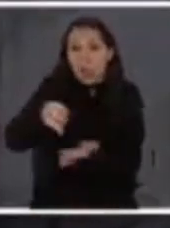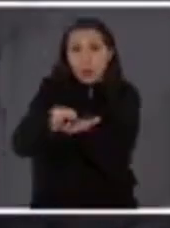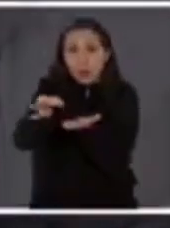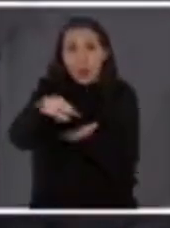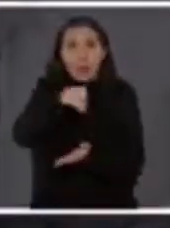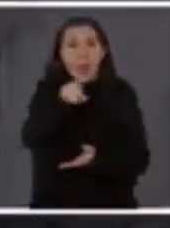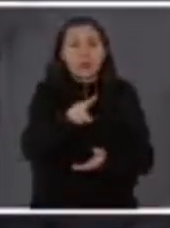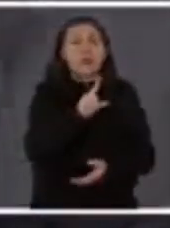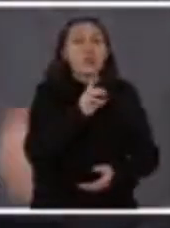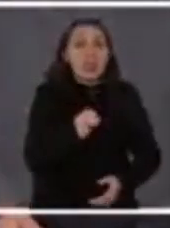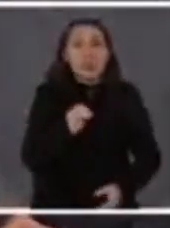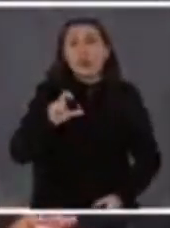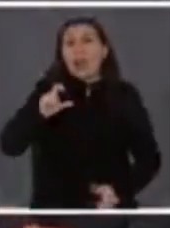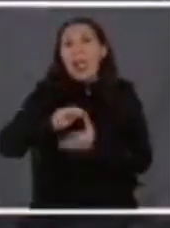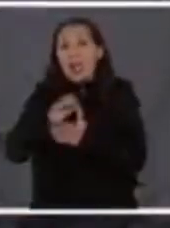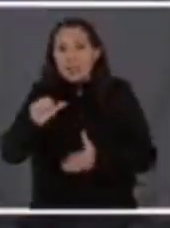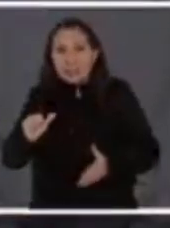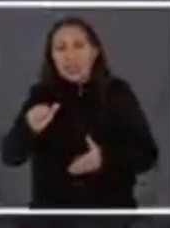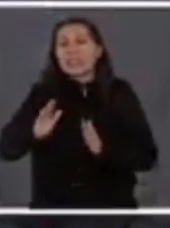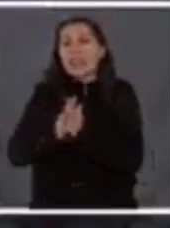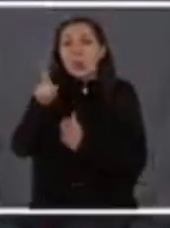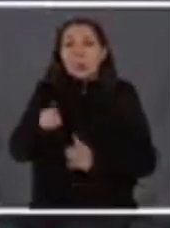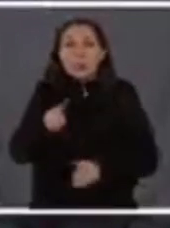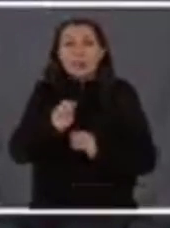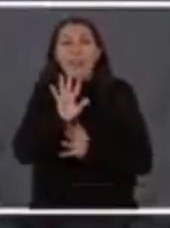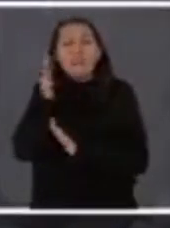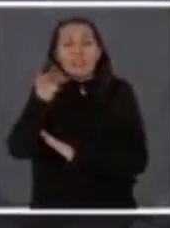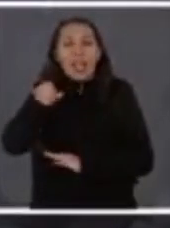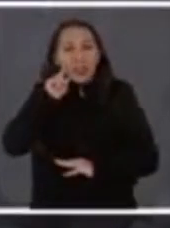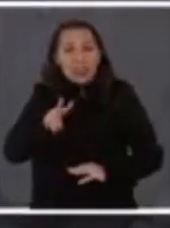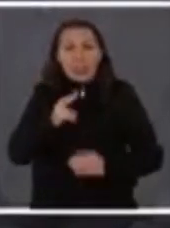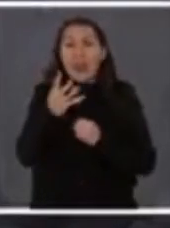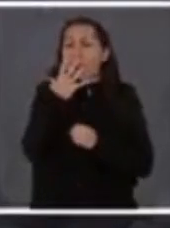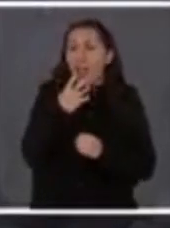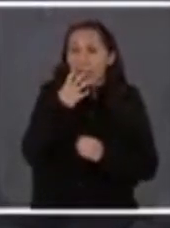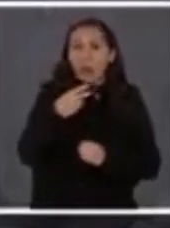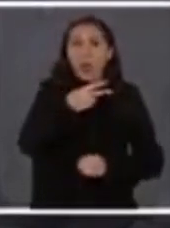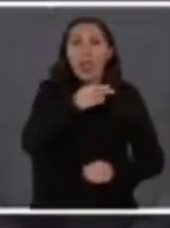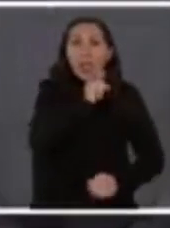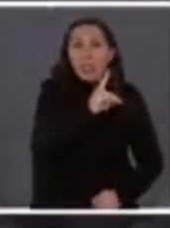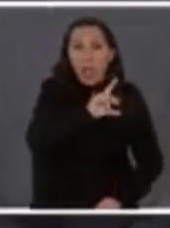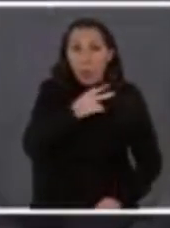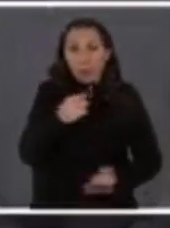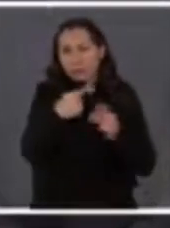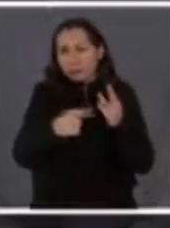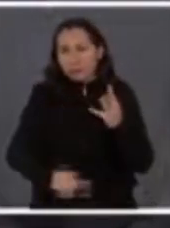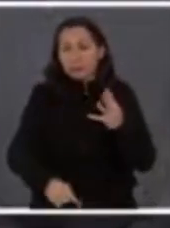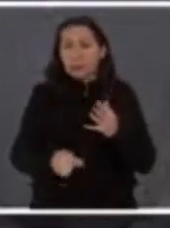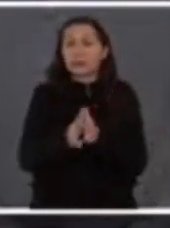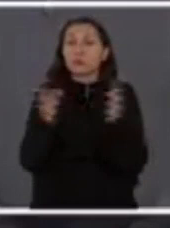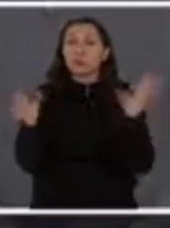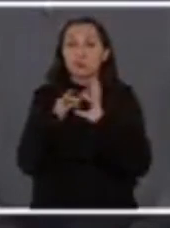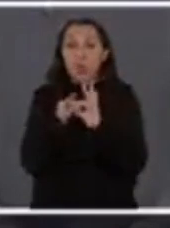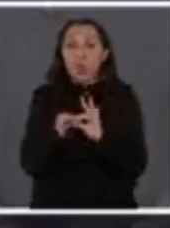Los Marcos, Loreto, Cancha, El Almendro, Montegrande, San Luis, Villajardín, Los Naranjos, Idahue y Cuesta Idahue. Muchas